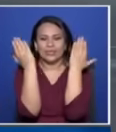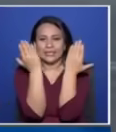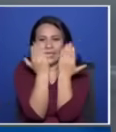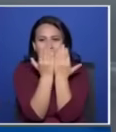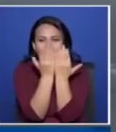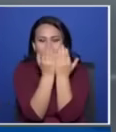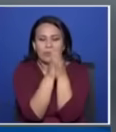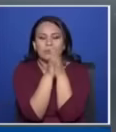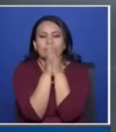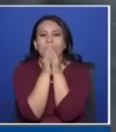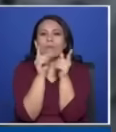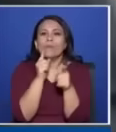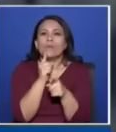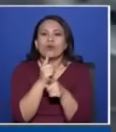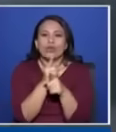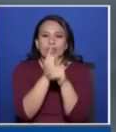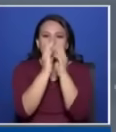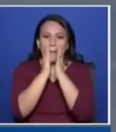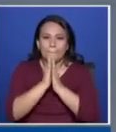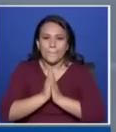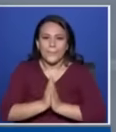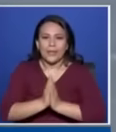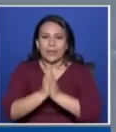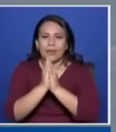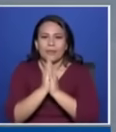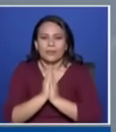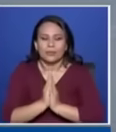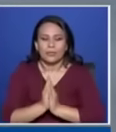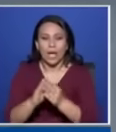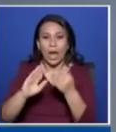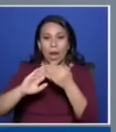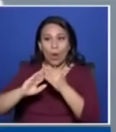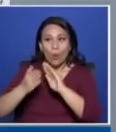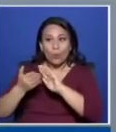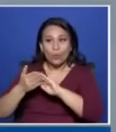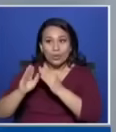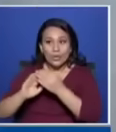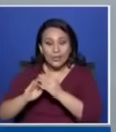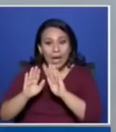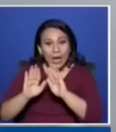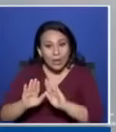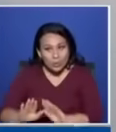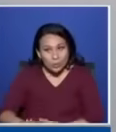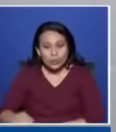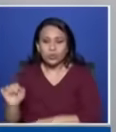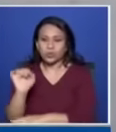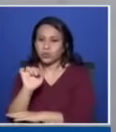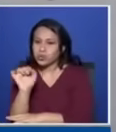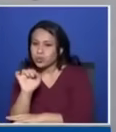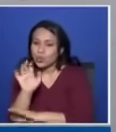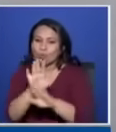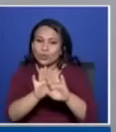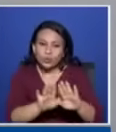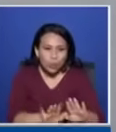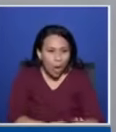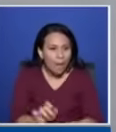norte-sur. Y por eso pues, se le pide a la comunidad que baje la velocidad, que